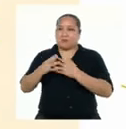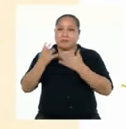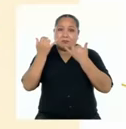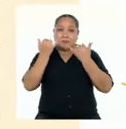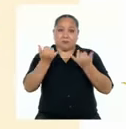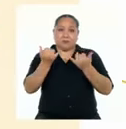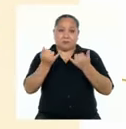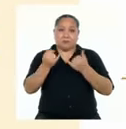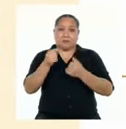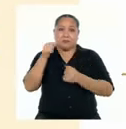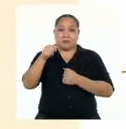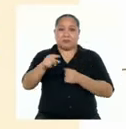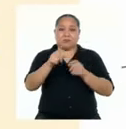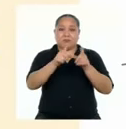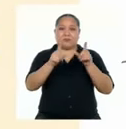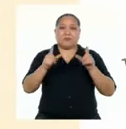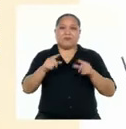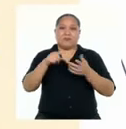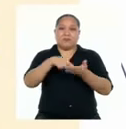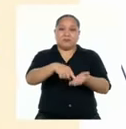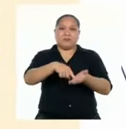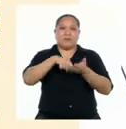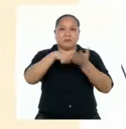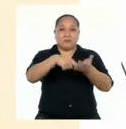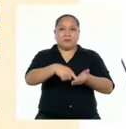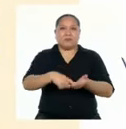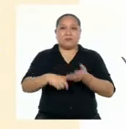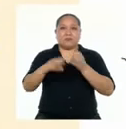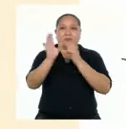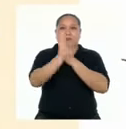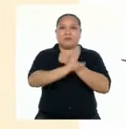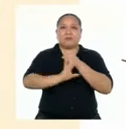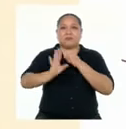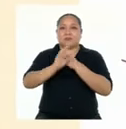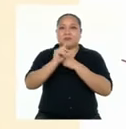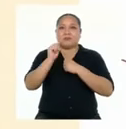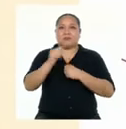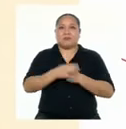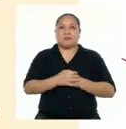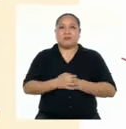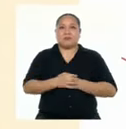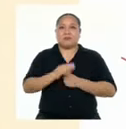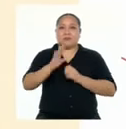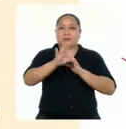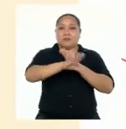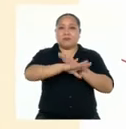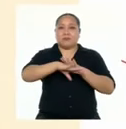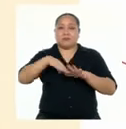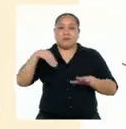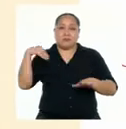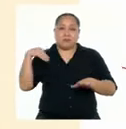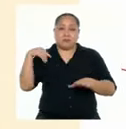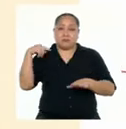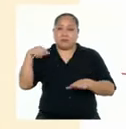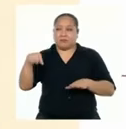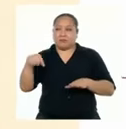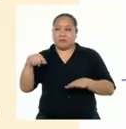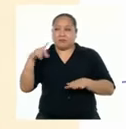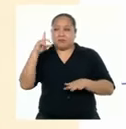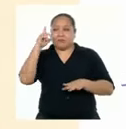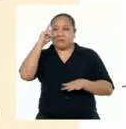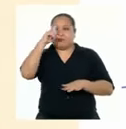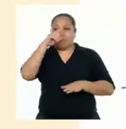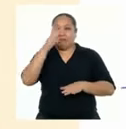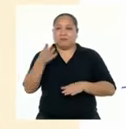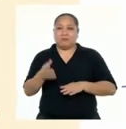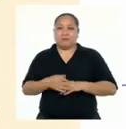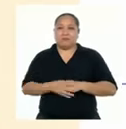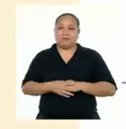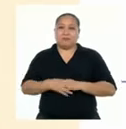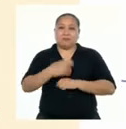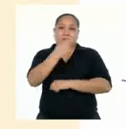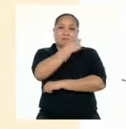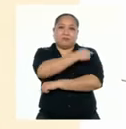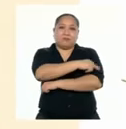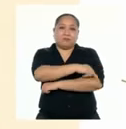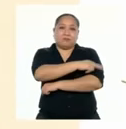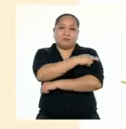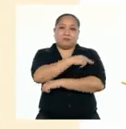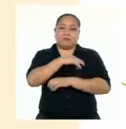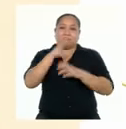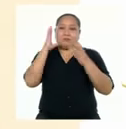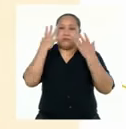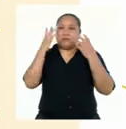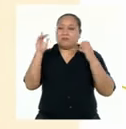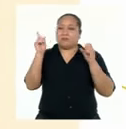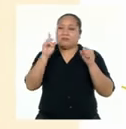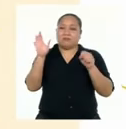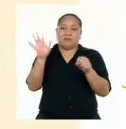ahora pasaría a ser nuestra morada obligatoria y segura. Y afuera, la cosa pintaba complicada. Los hospitales parecían